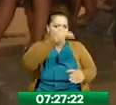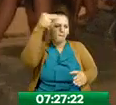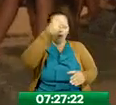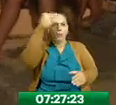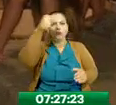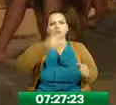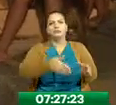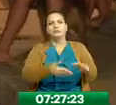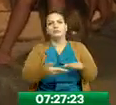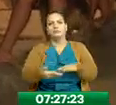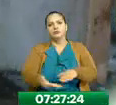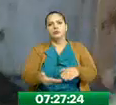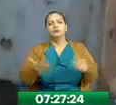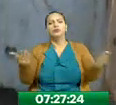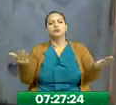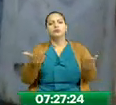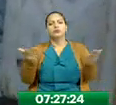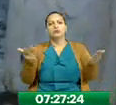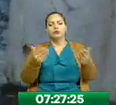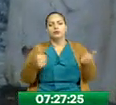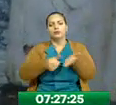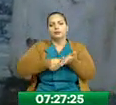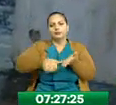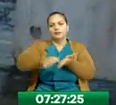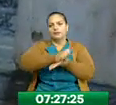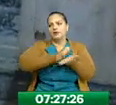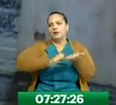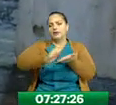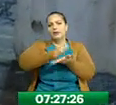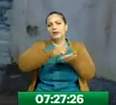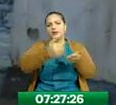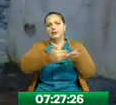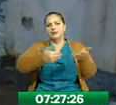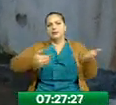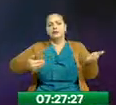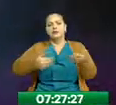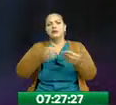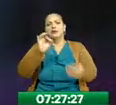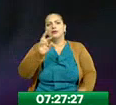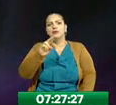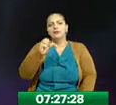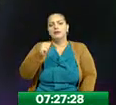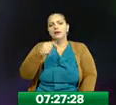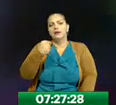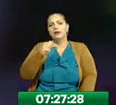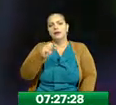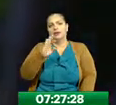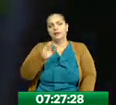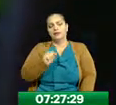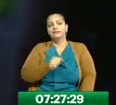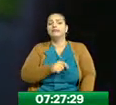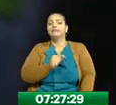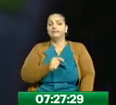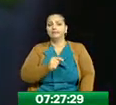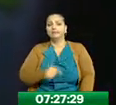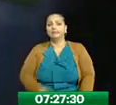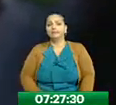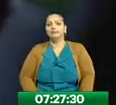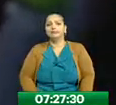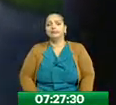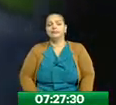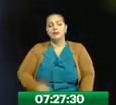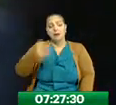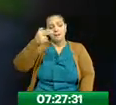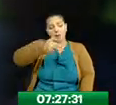cooperativa Santiaguito Roldós, en el sector de La Fragata, sur de Guayaquil. La víctima quedó herida de